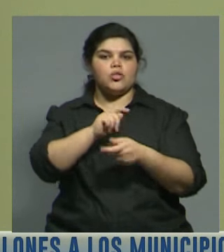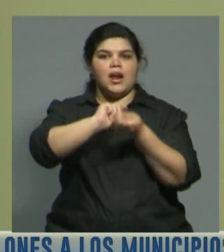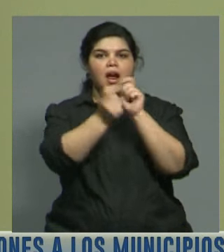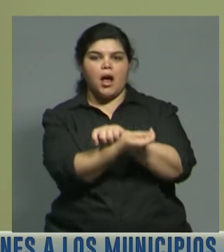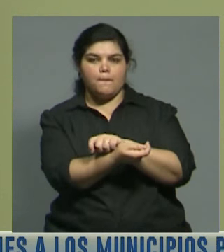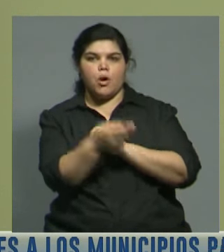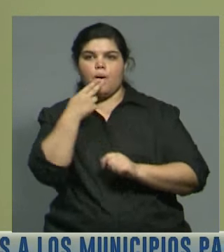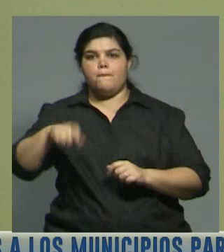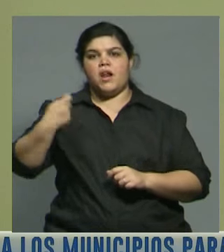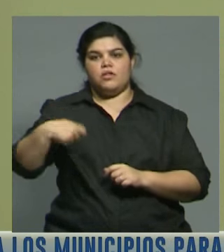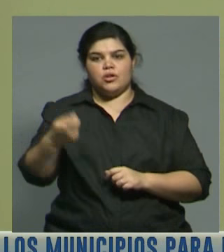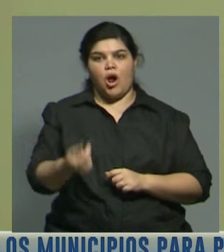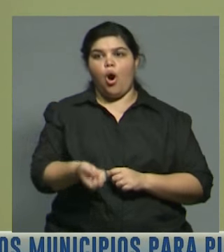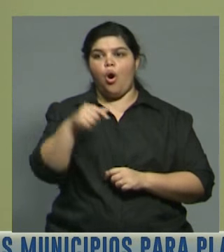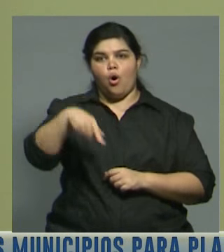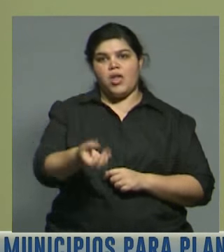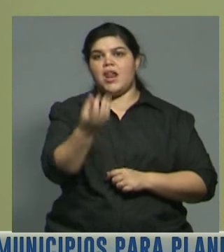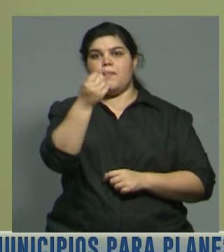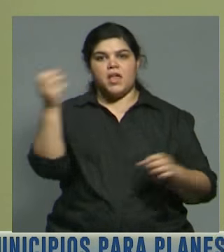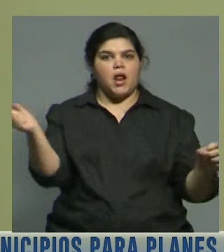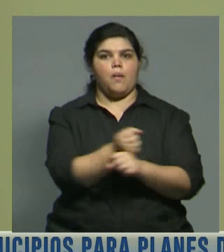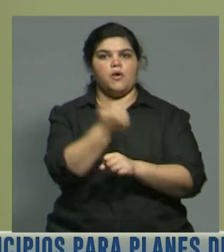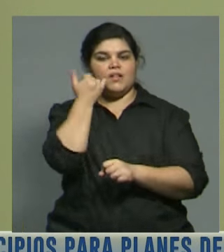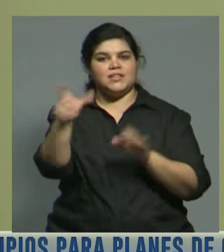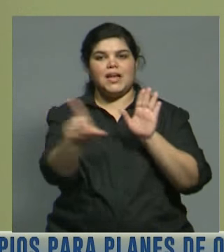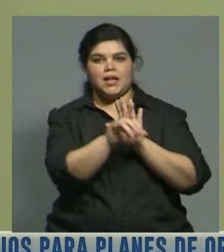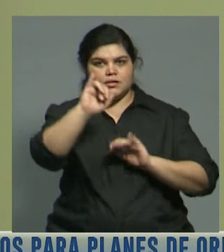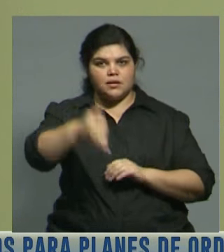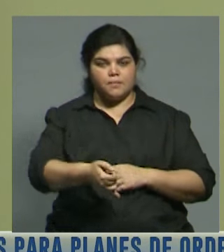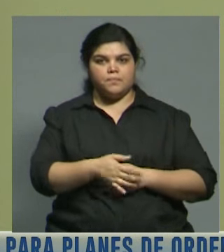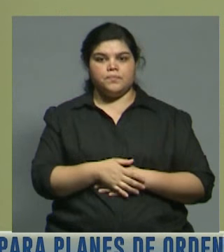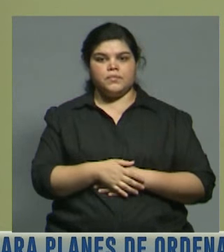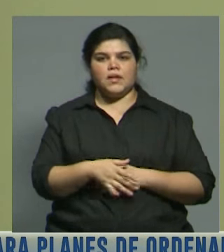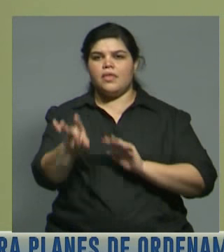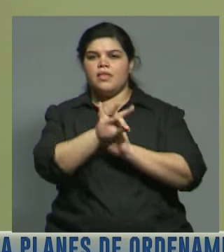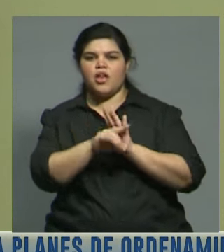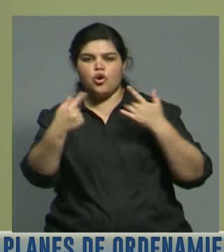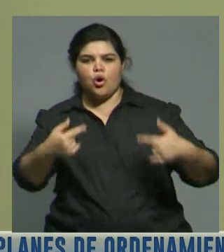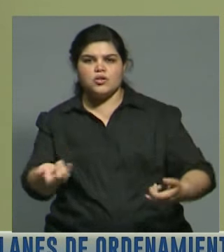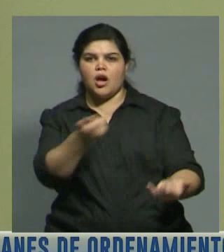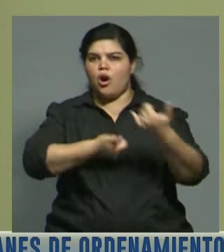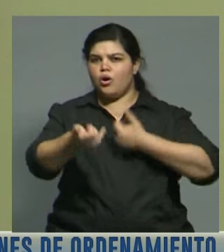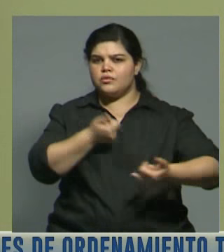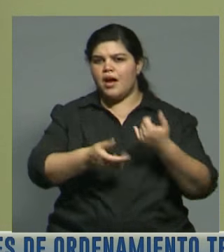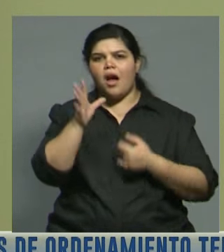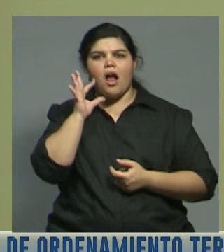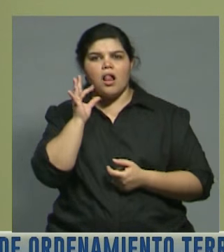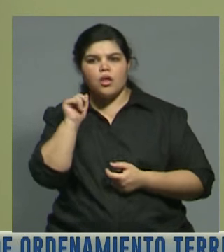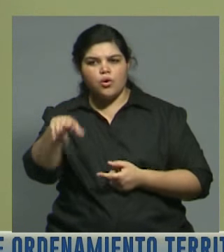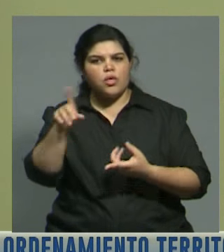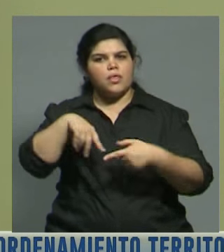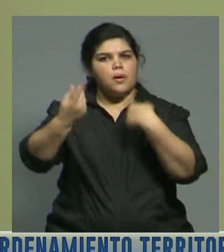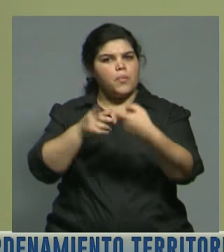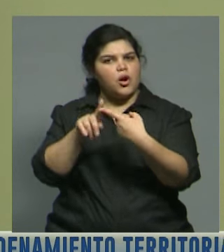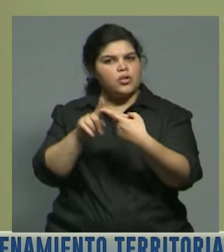que fue aprobada esta mañana como ley. Santiago, no sé si tenés algún dato más para aportar y si no vamos a estar en contacto seguramente.